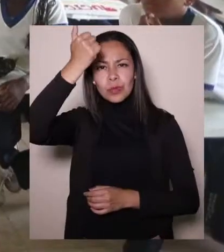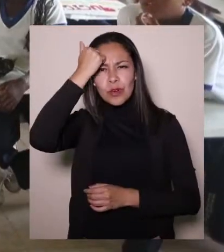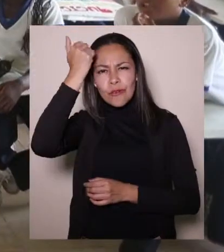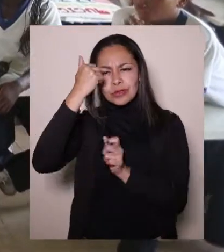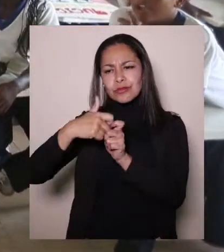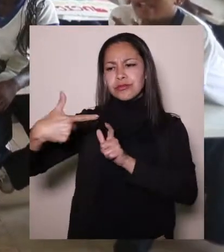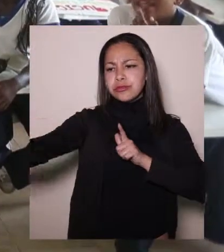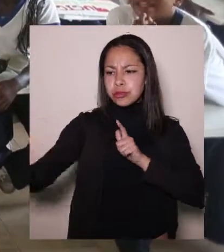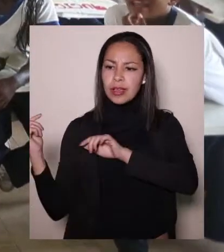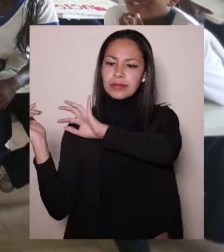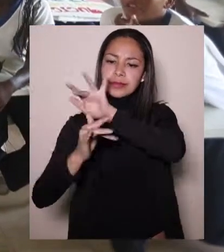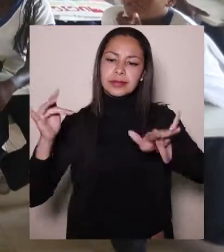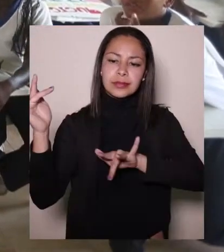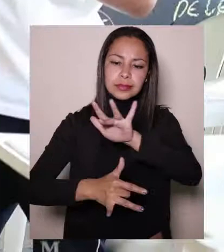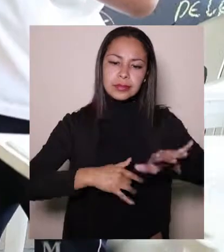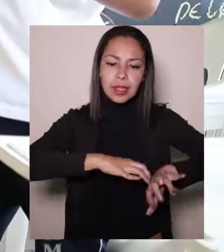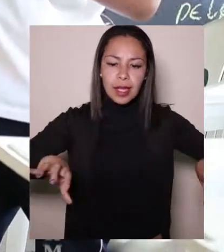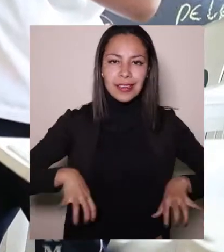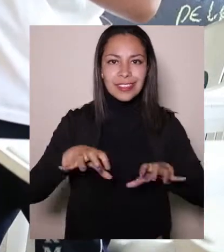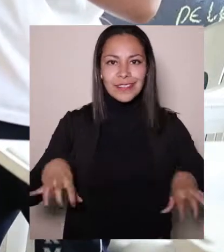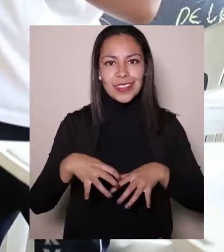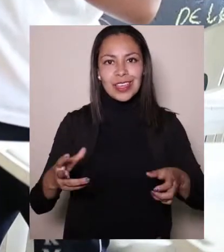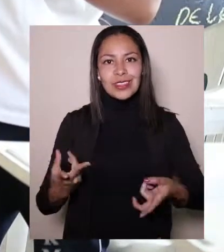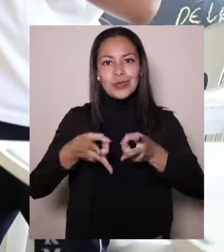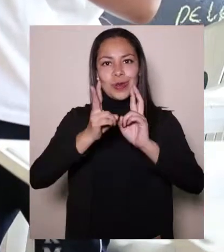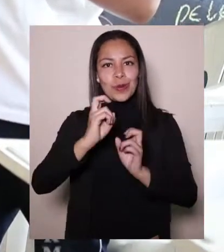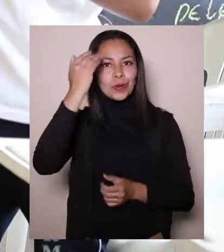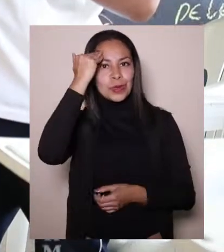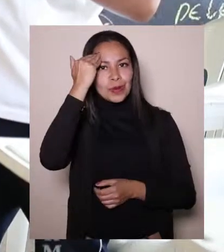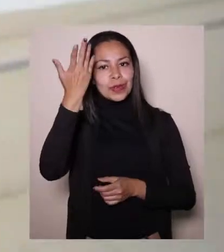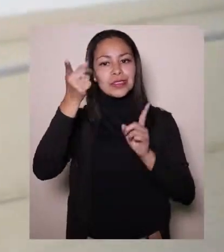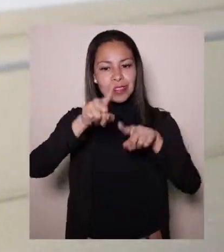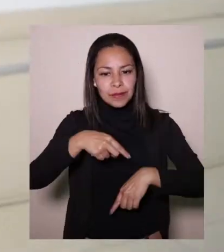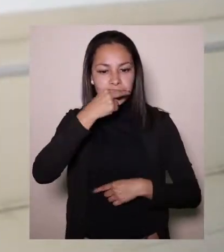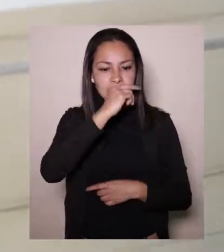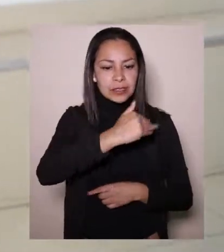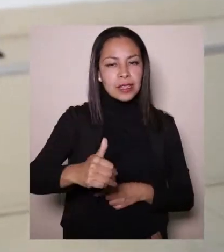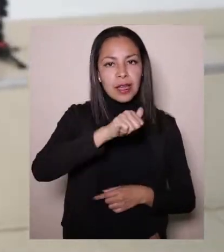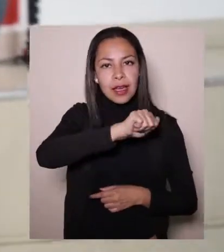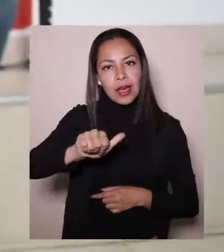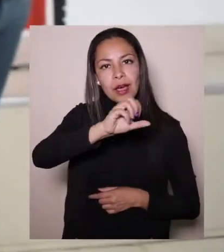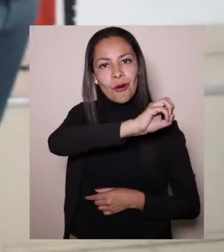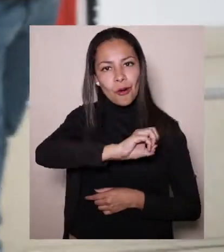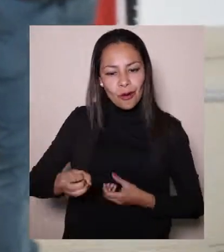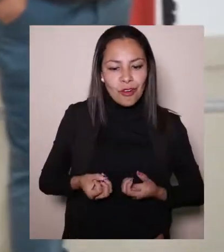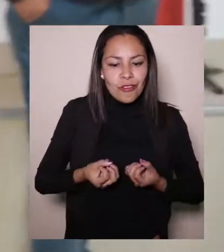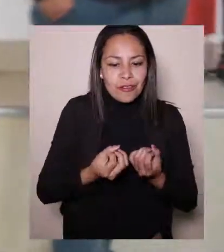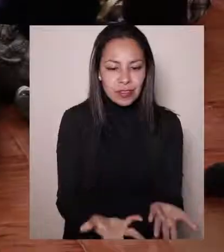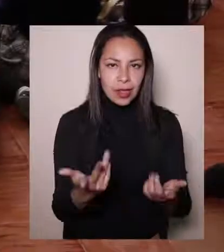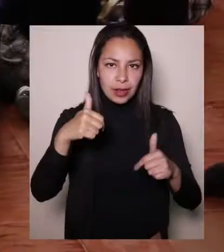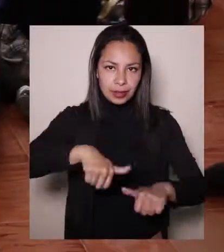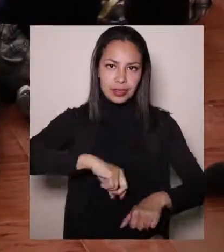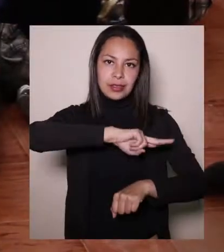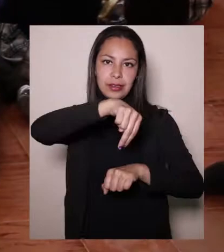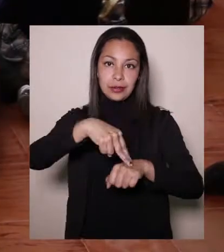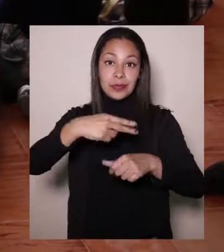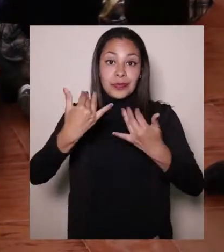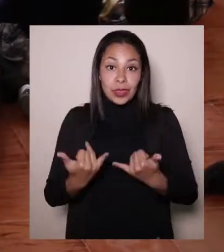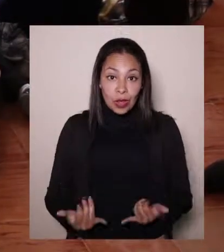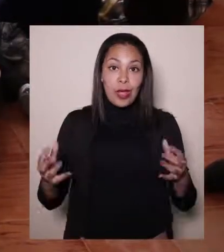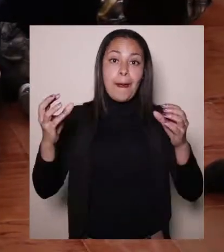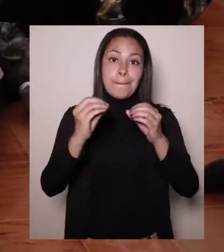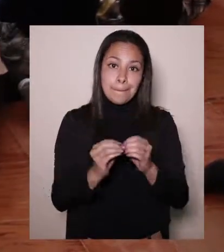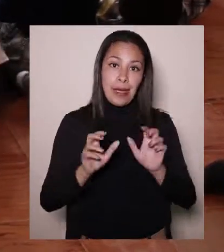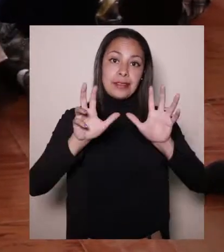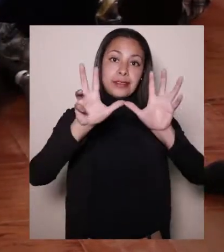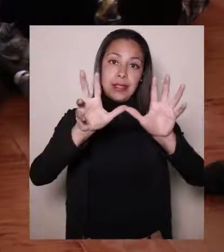446 docentes han hecho parte de las actividades que buscan generar nuevos saberes y competencias en los niños y niñas nariñenses. Ahora